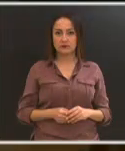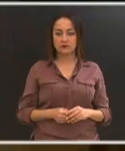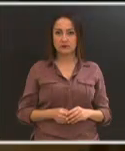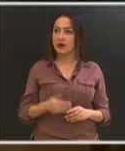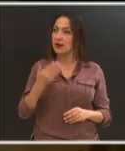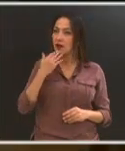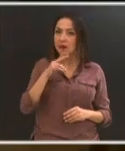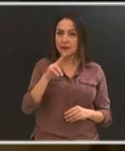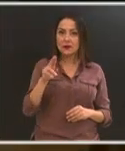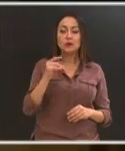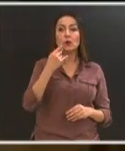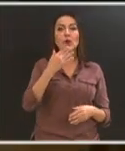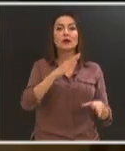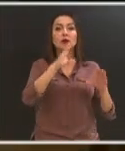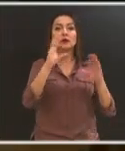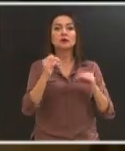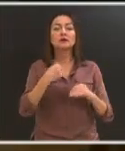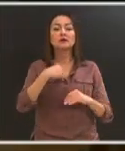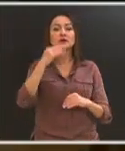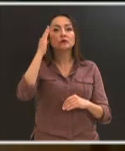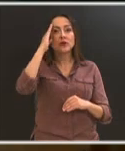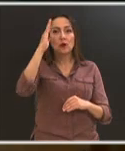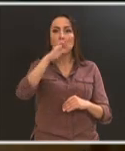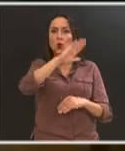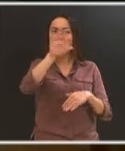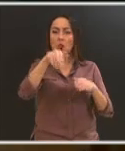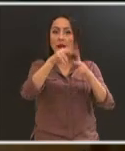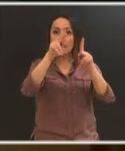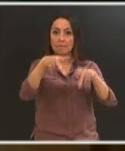Gracias, compañero. Muy buenas noches y un saludo a todos los televidentes.